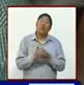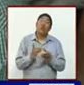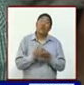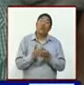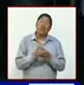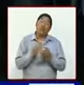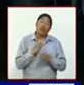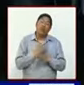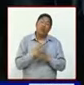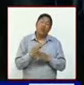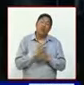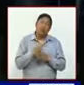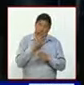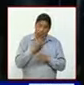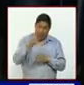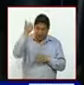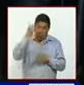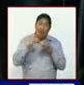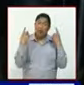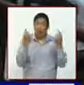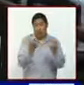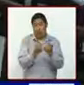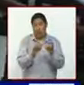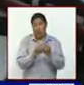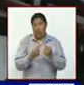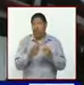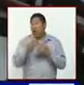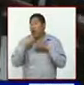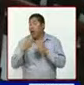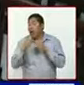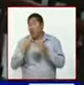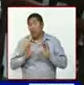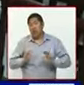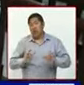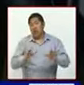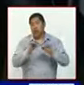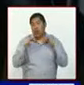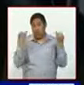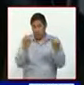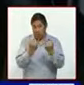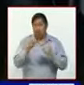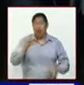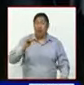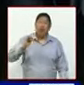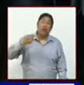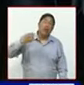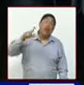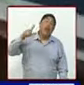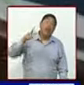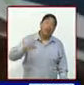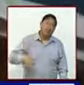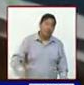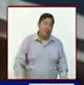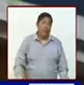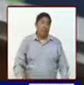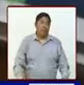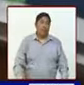que delegaba funciones de la máxima autoridad departamental al secretario de Gestión Institucional Miguel Navarro.